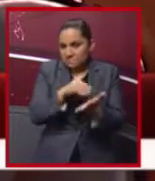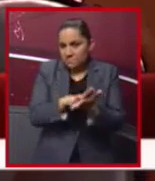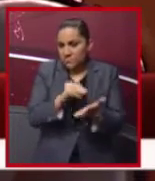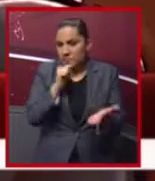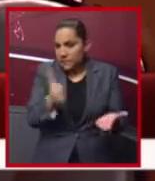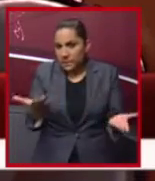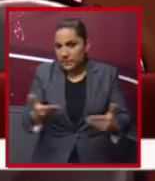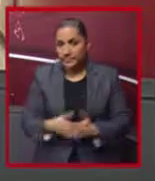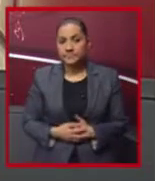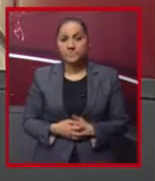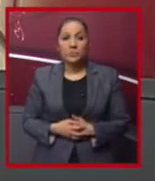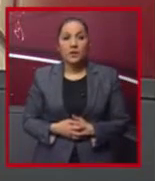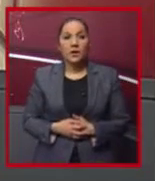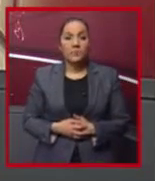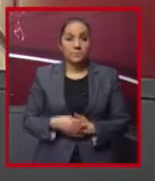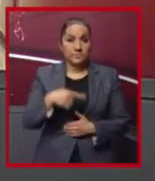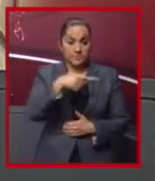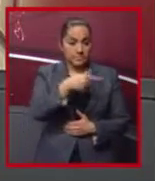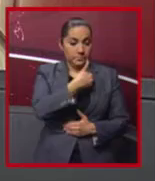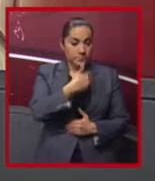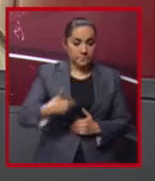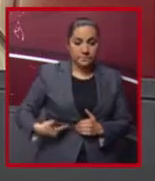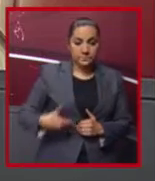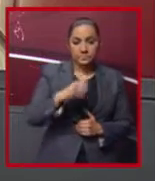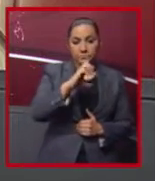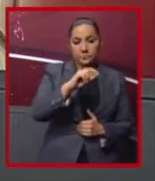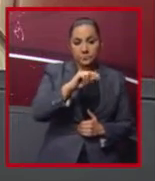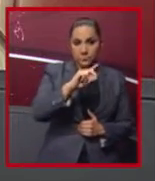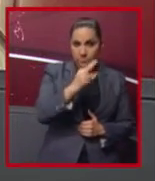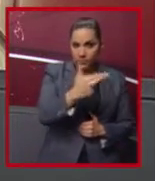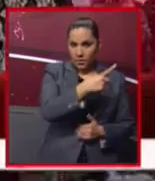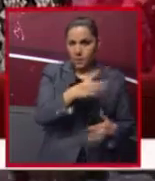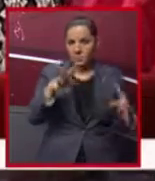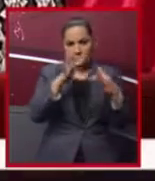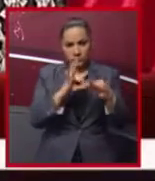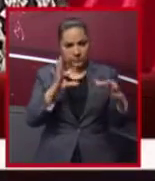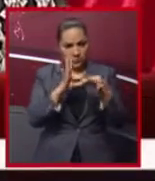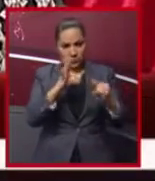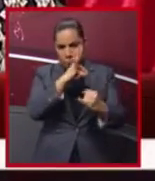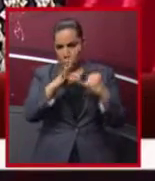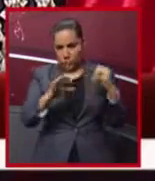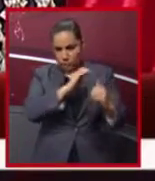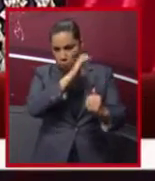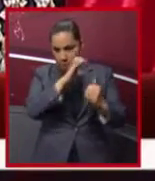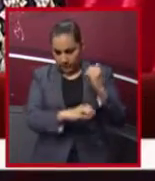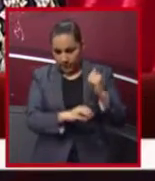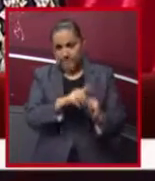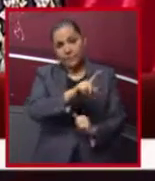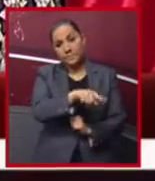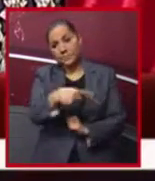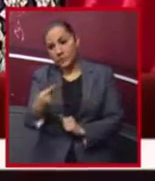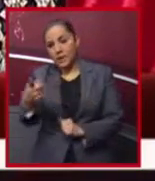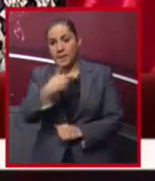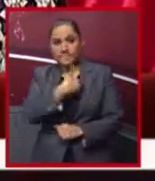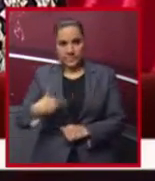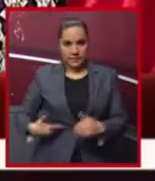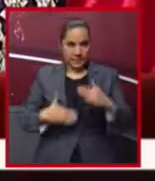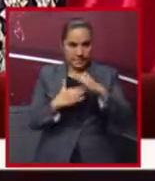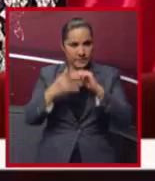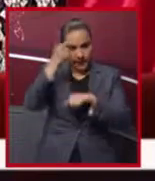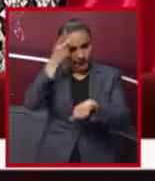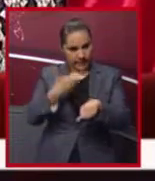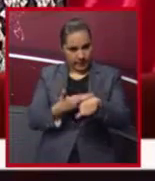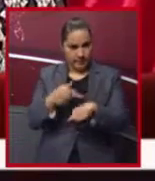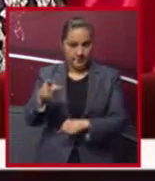Bueno, y luego del mensaje que dio el presidente de la Comisión Nacional de los Derechos Humanos, el presidente de la mesa directiva, Porfirio Muñoz